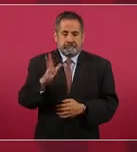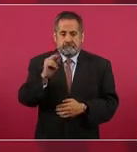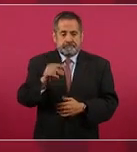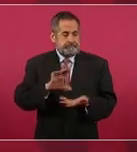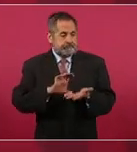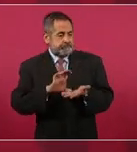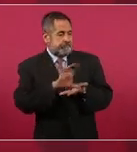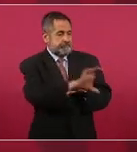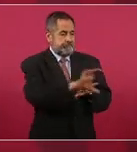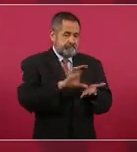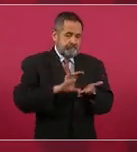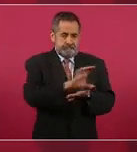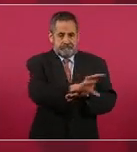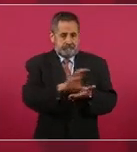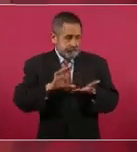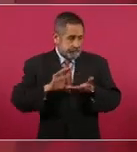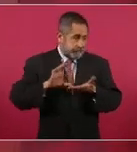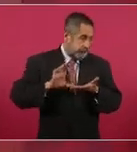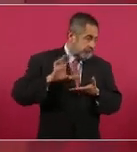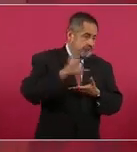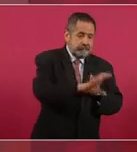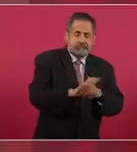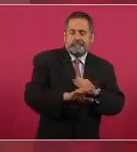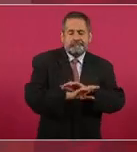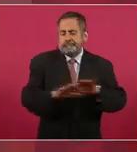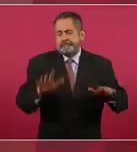reciben subvenciones